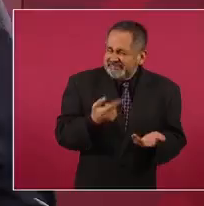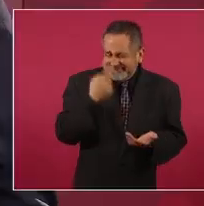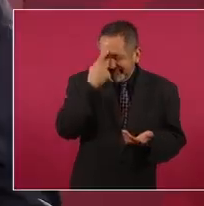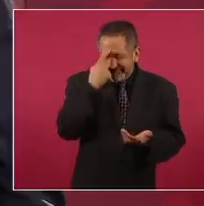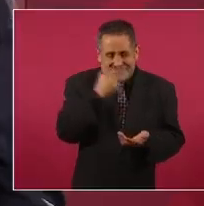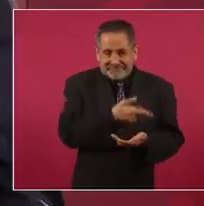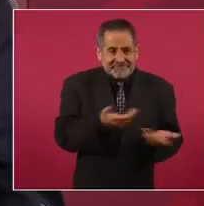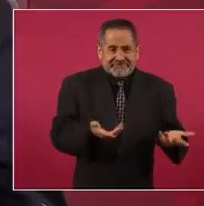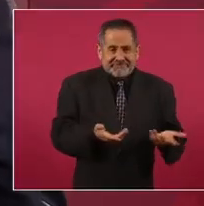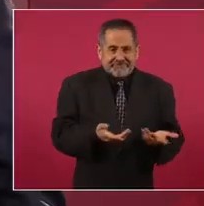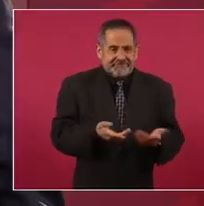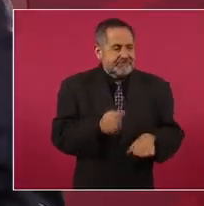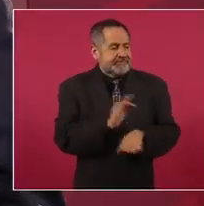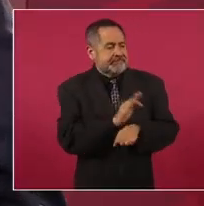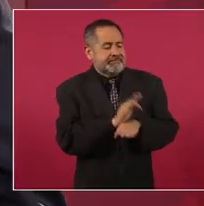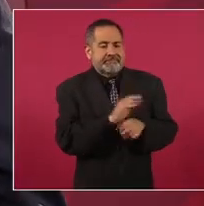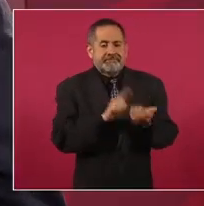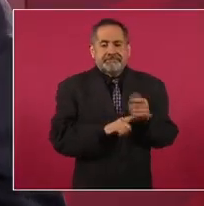a quienes